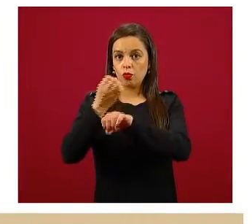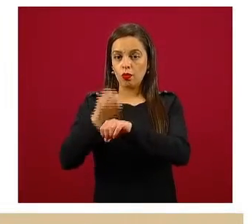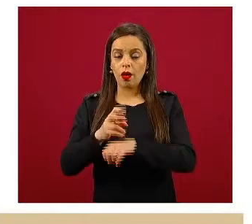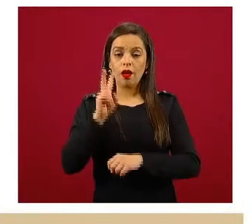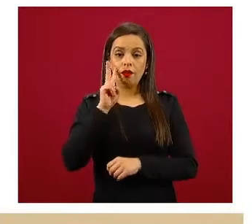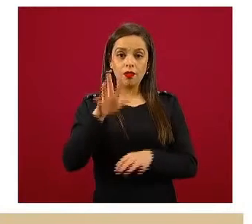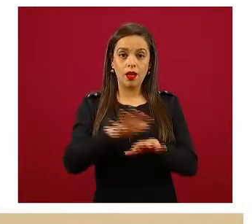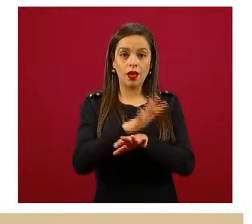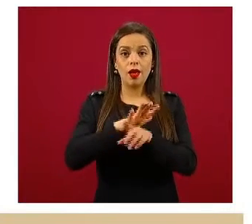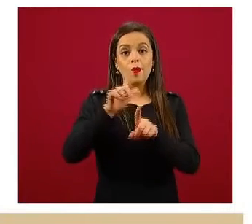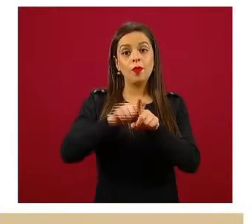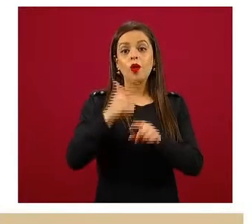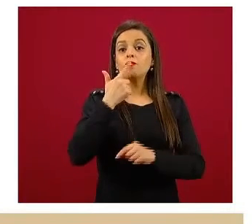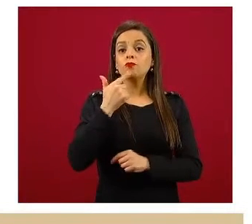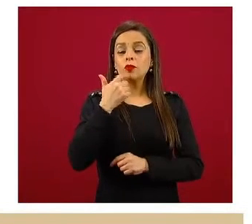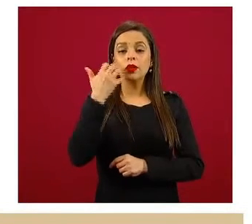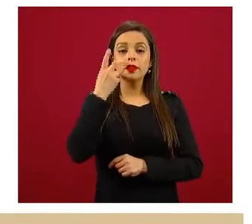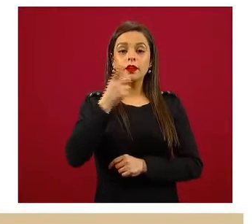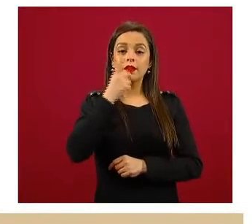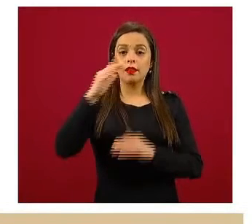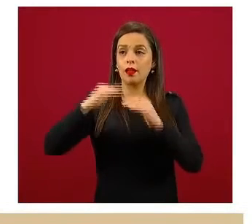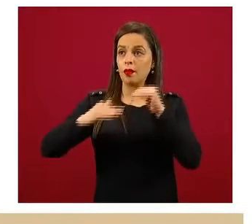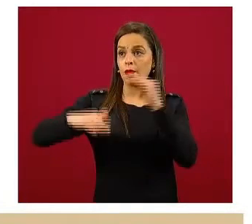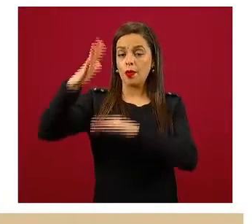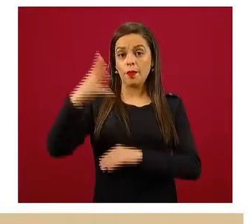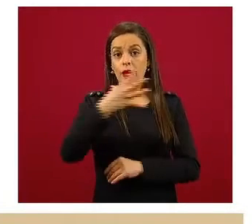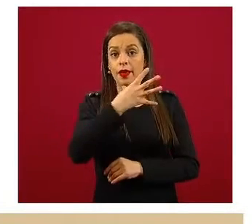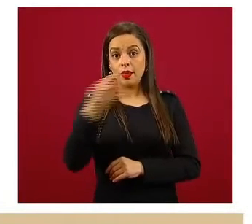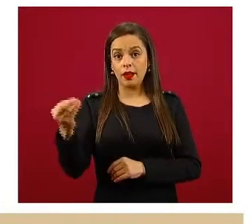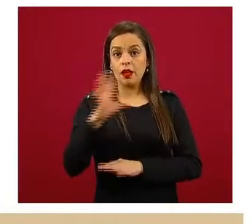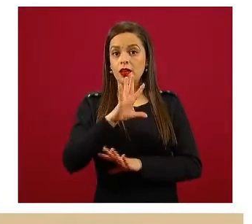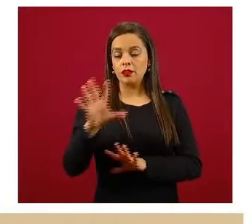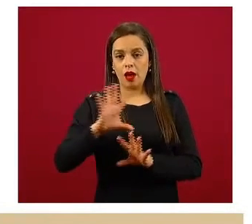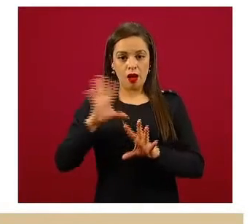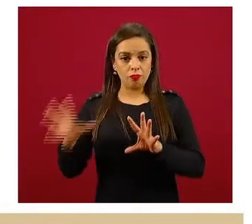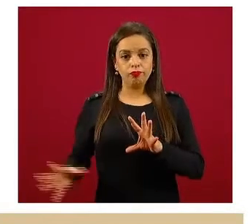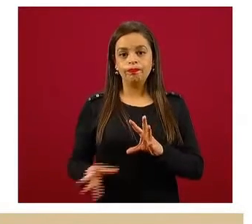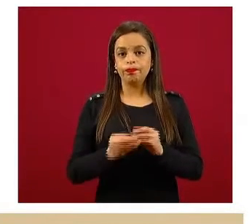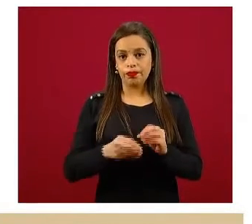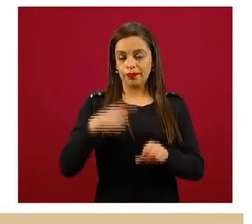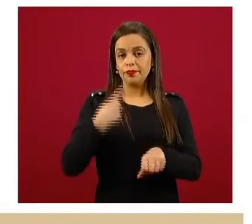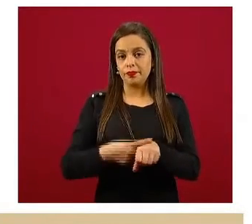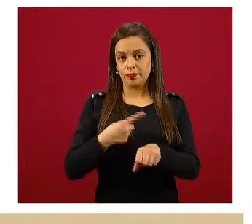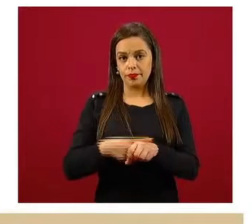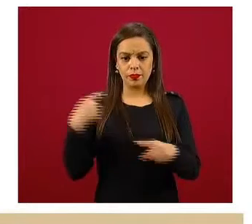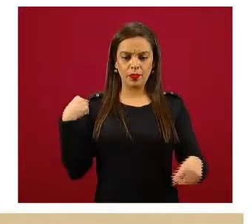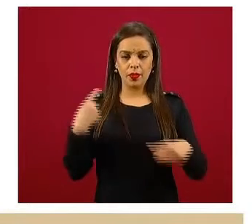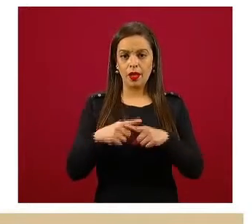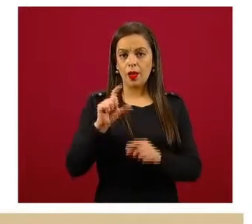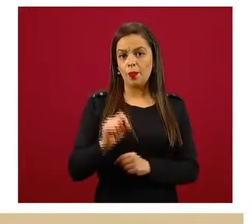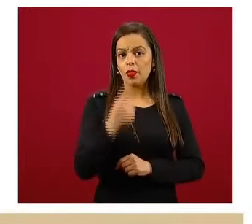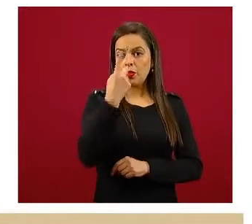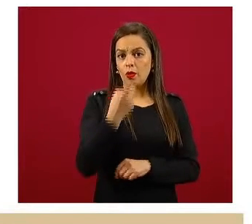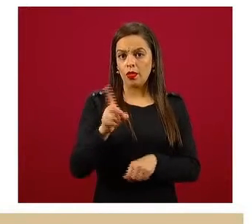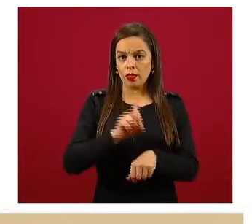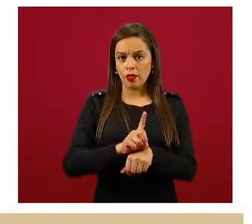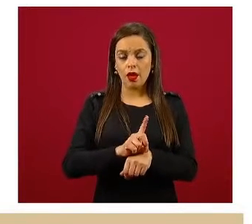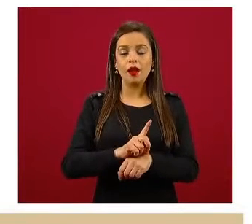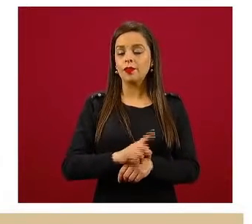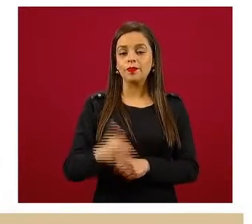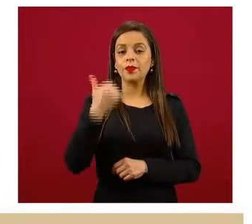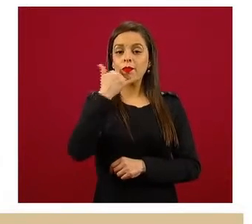que significa que tienen más de 500 casos que están acumulados en los últimos 14